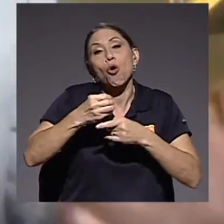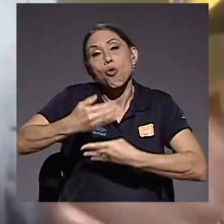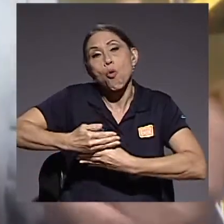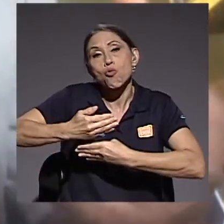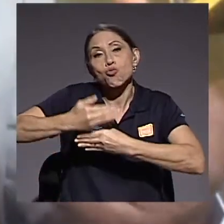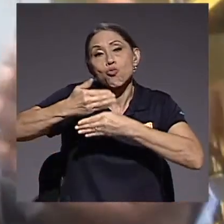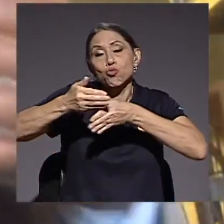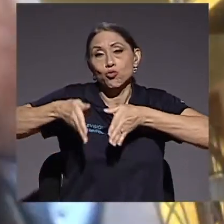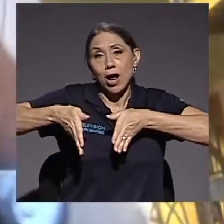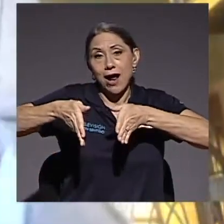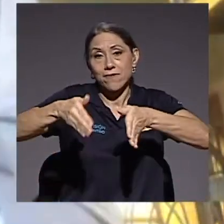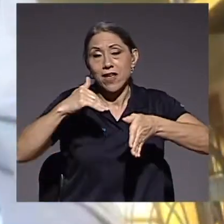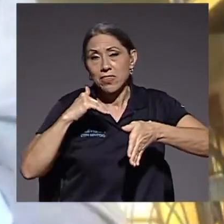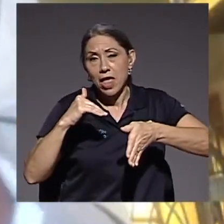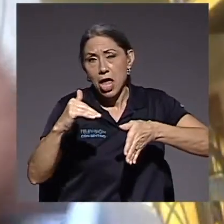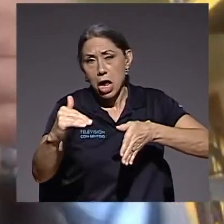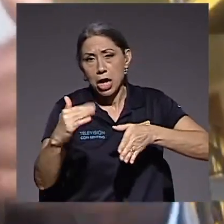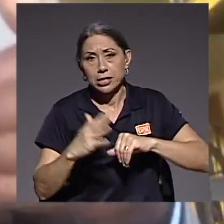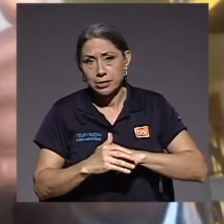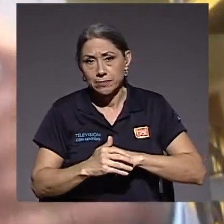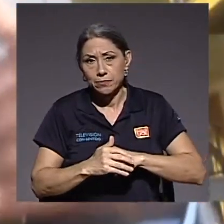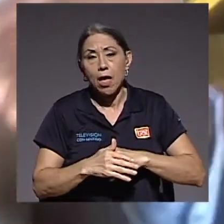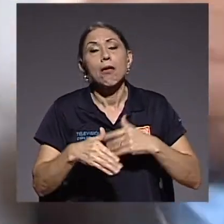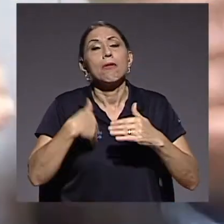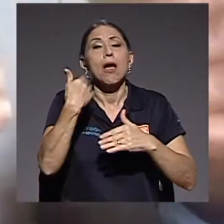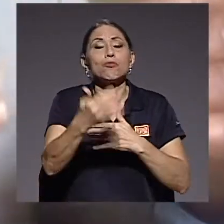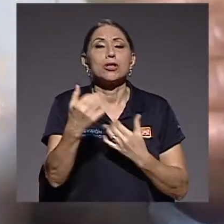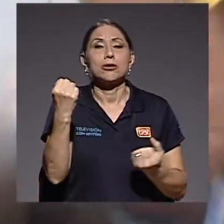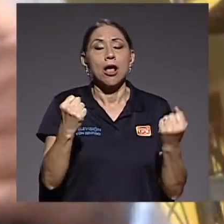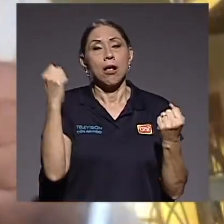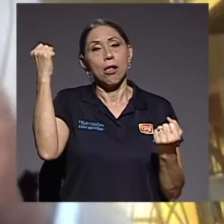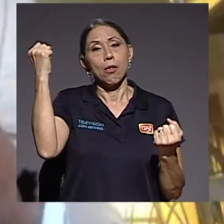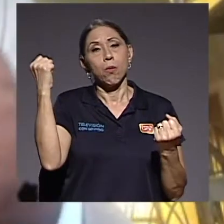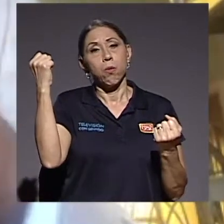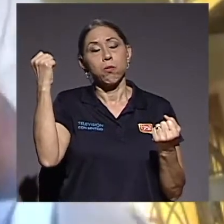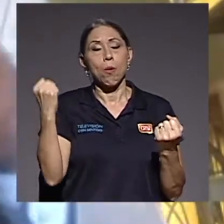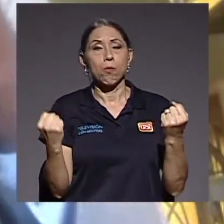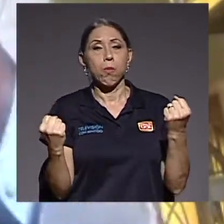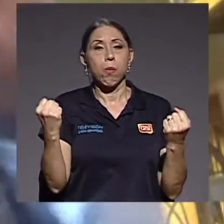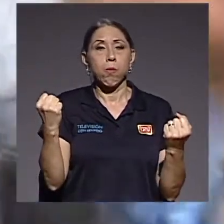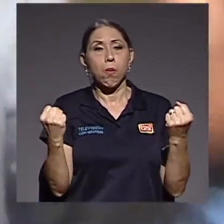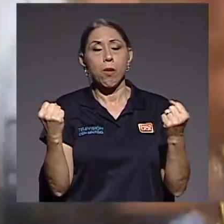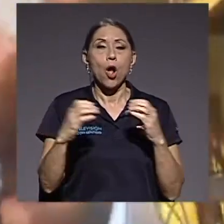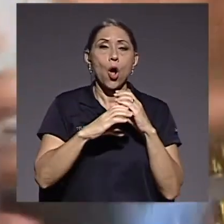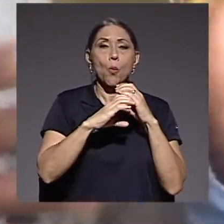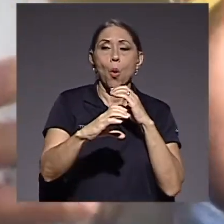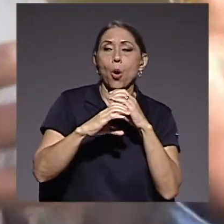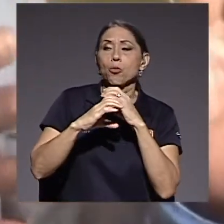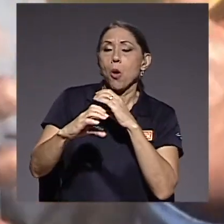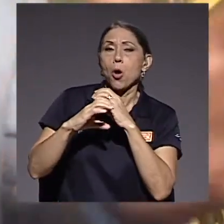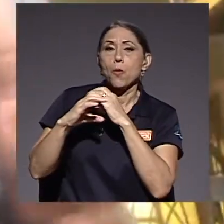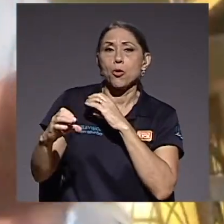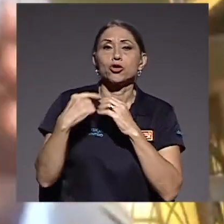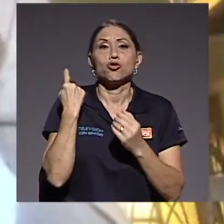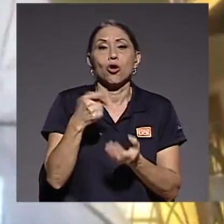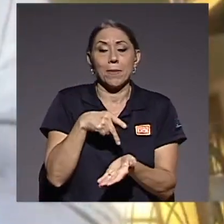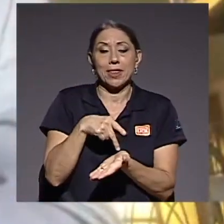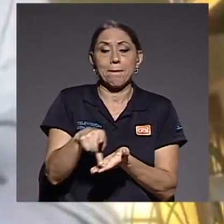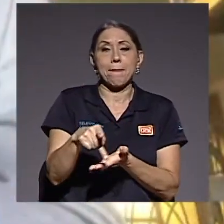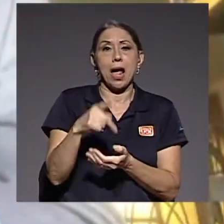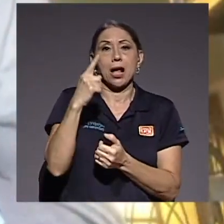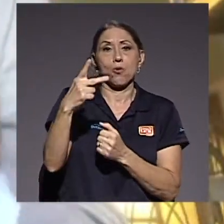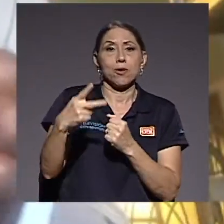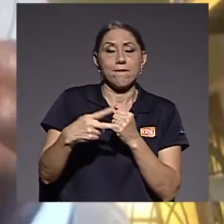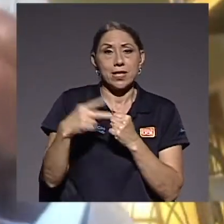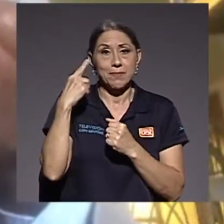y la gente o los camiones o los buses solo operan y pagan un monto por hacerlo, en el